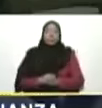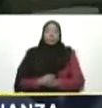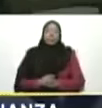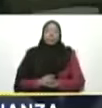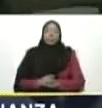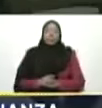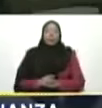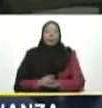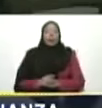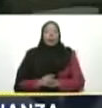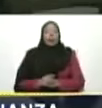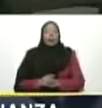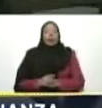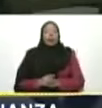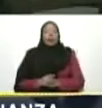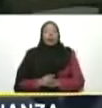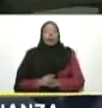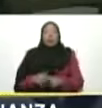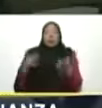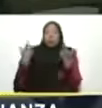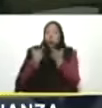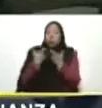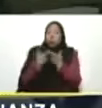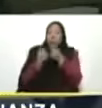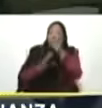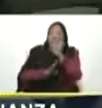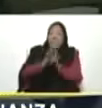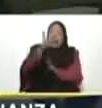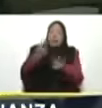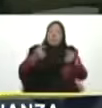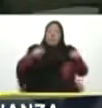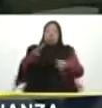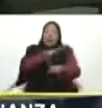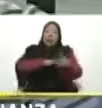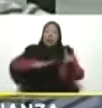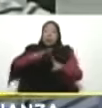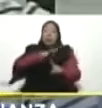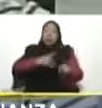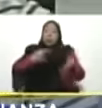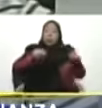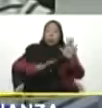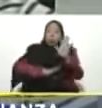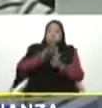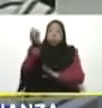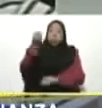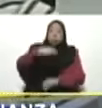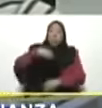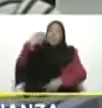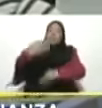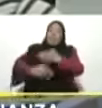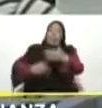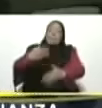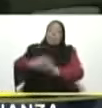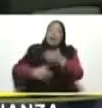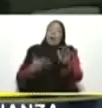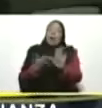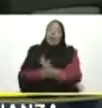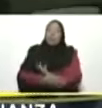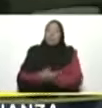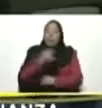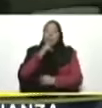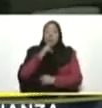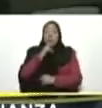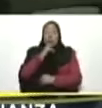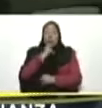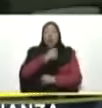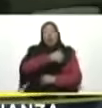La guerra económica la vamos superando. Las sanciones las vamos derrotando.